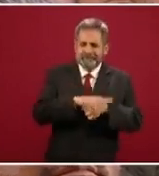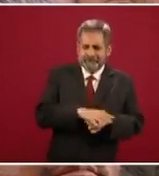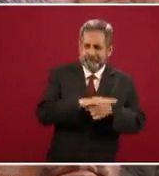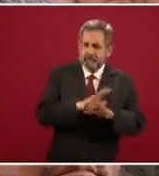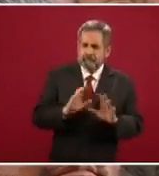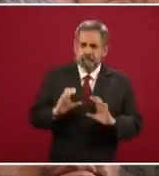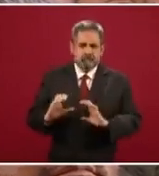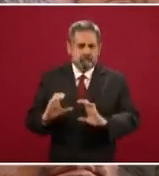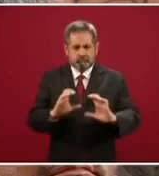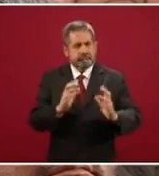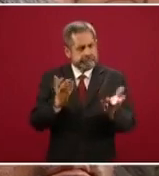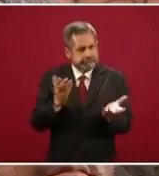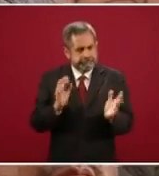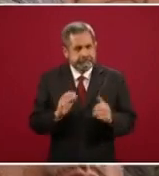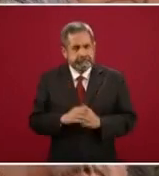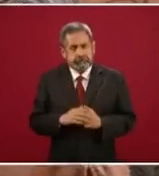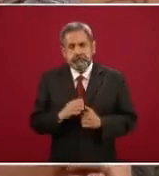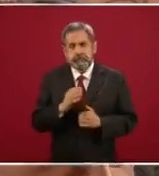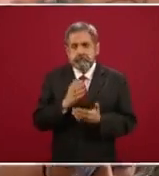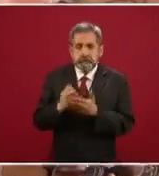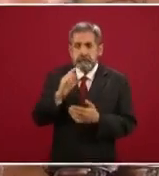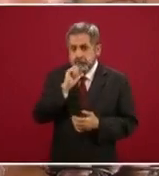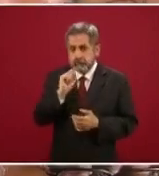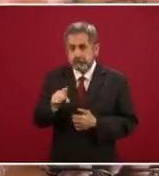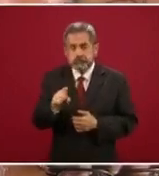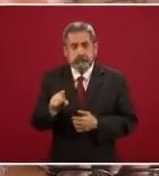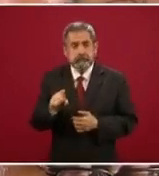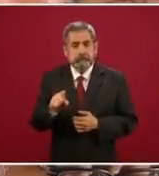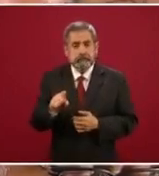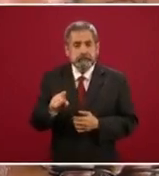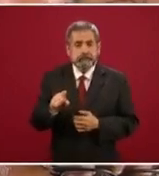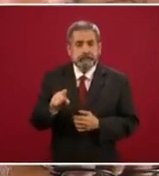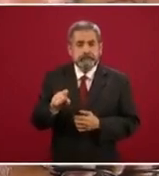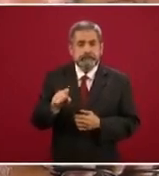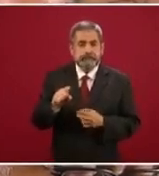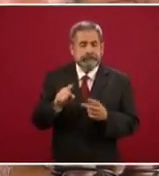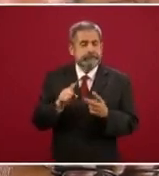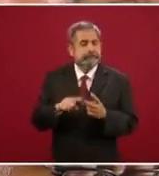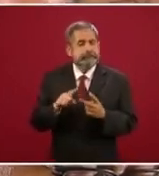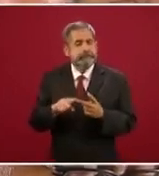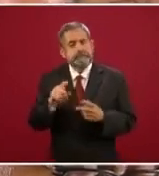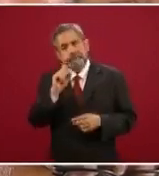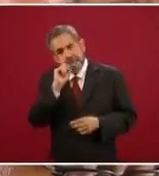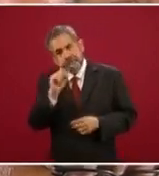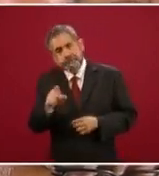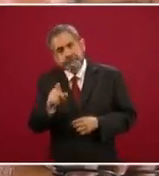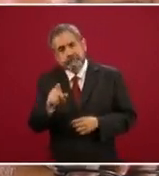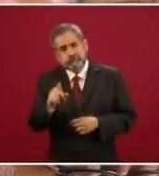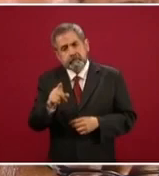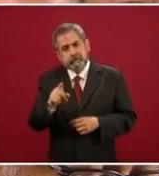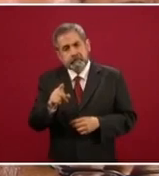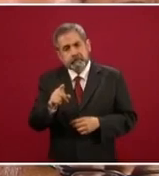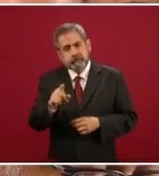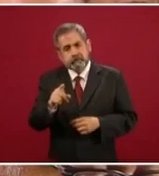¿no? Por otro lado está también que pues la